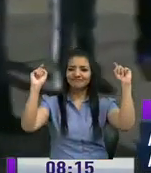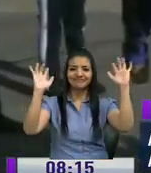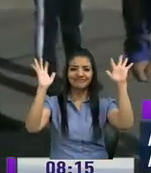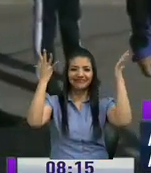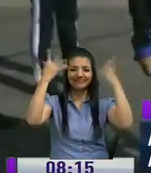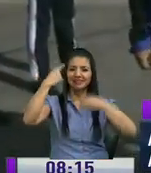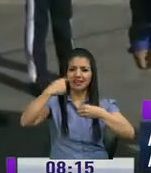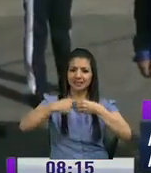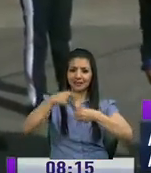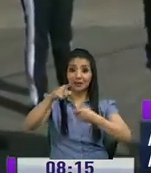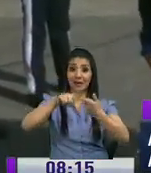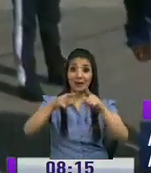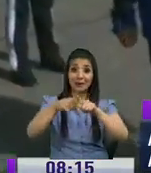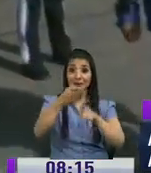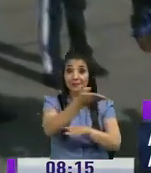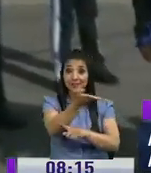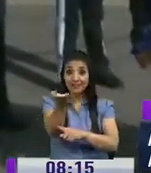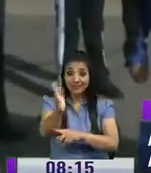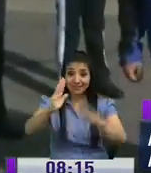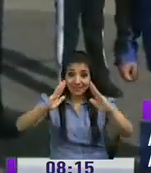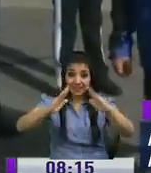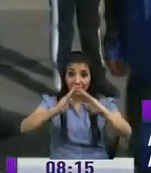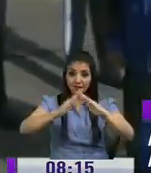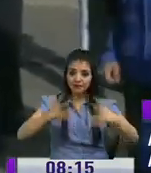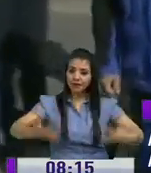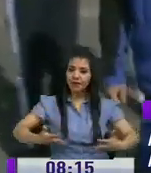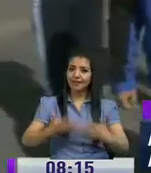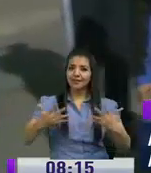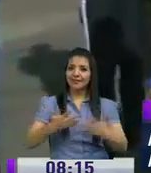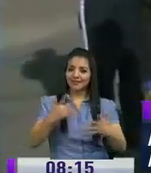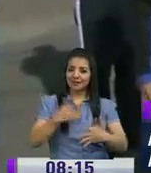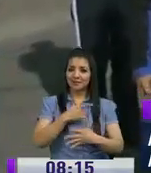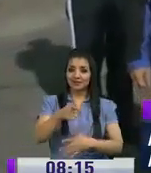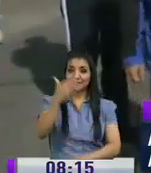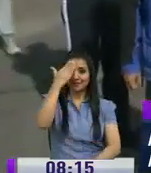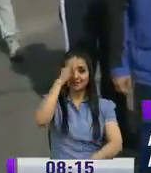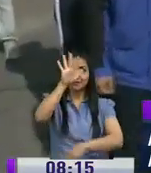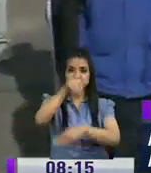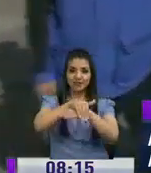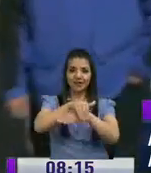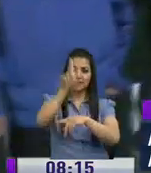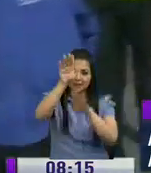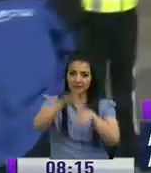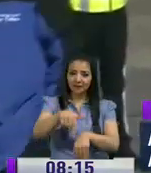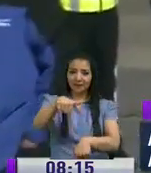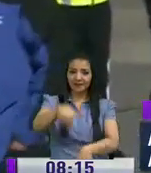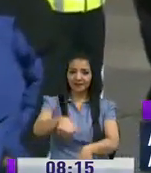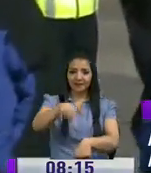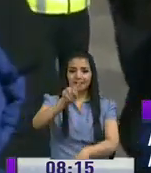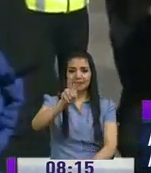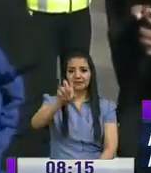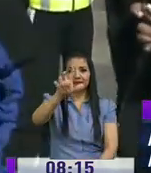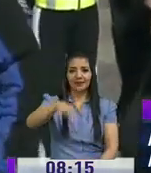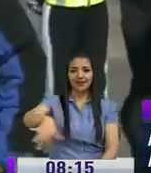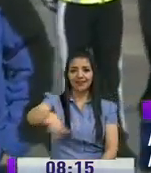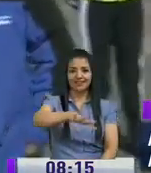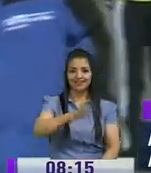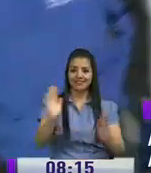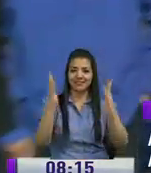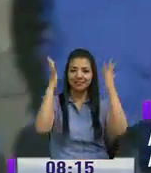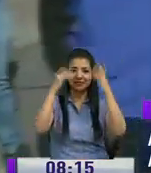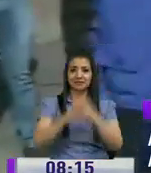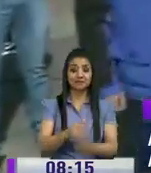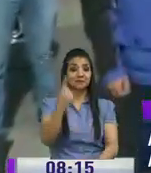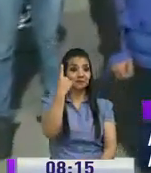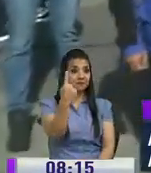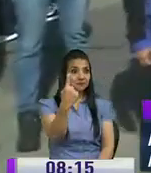para que nuestros amigos televidentes ya se vayan animando y sepan que a las 5 de la tarde tienen una cita aquí en el Chillo Fest. Vamos, a la cuenta